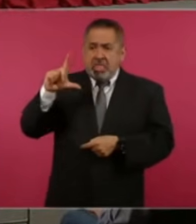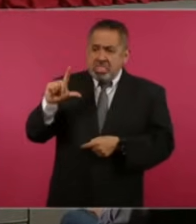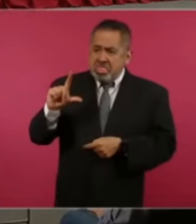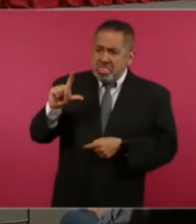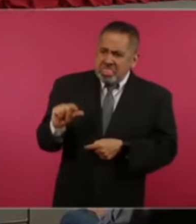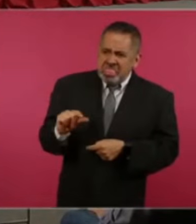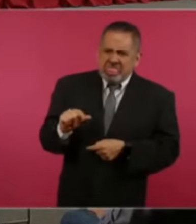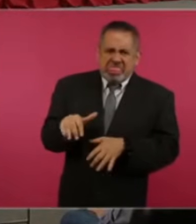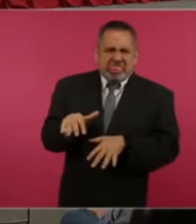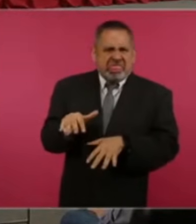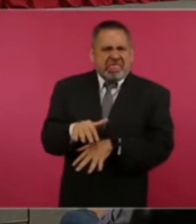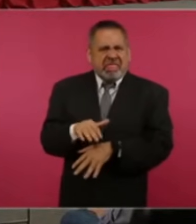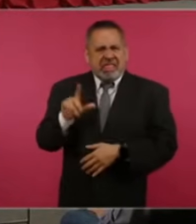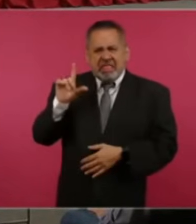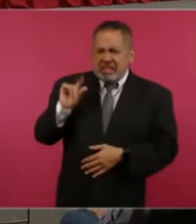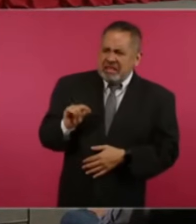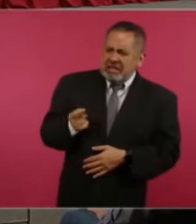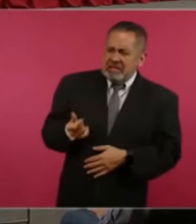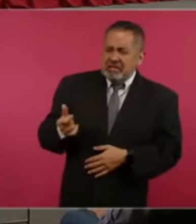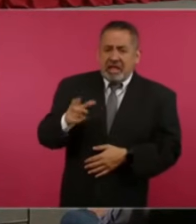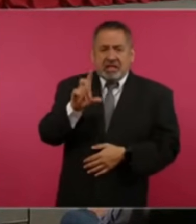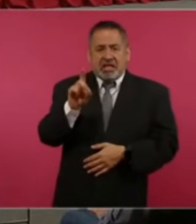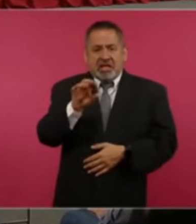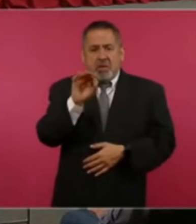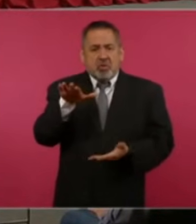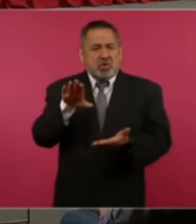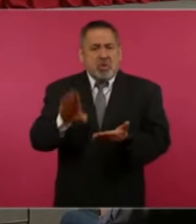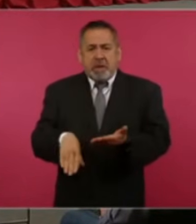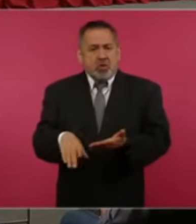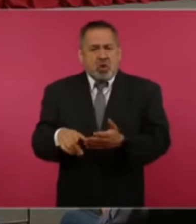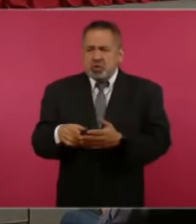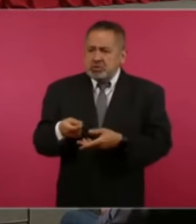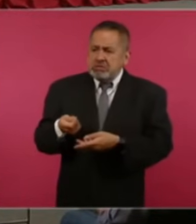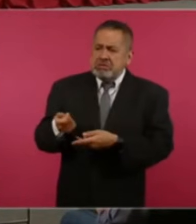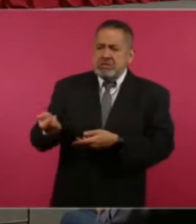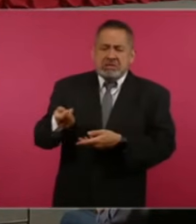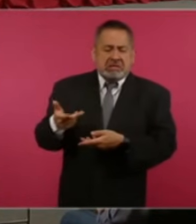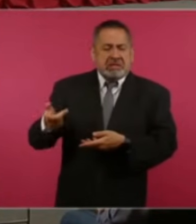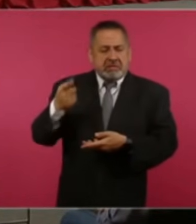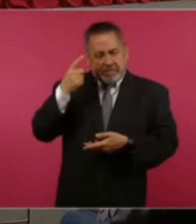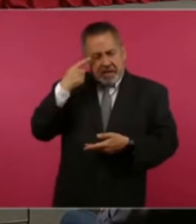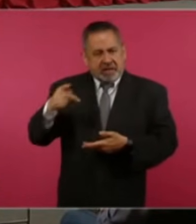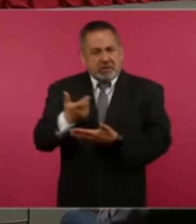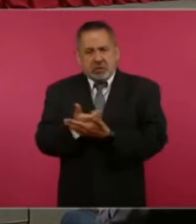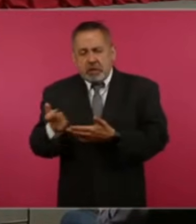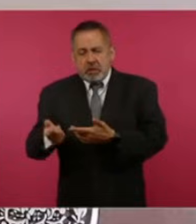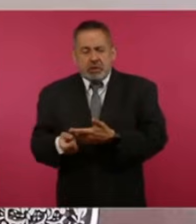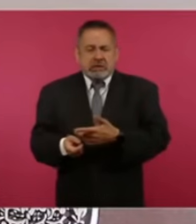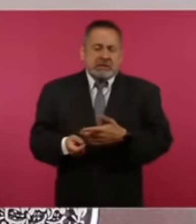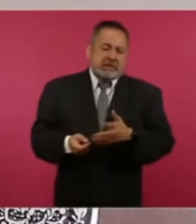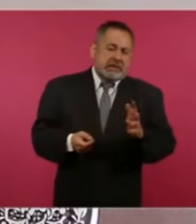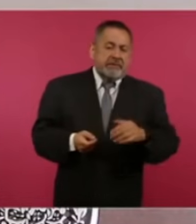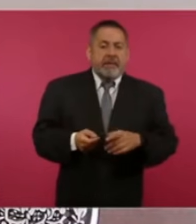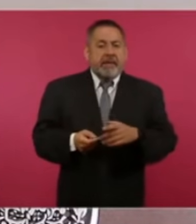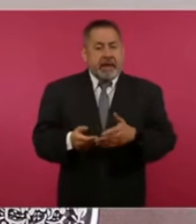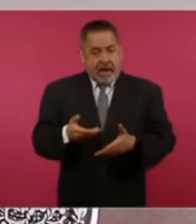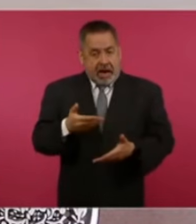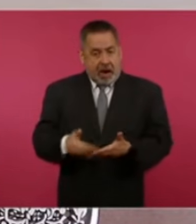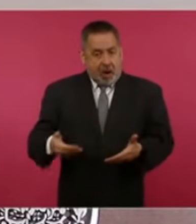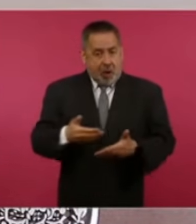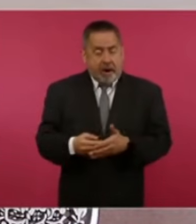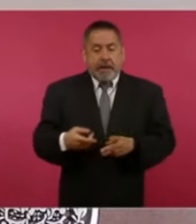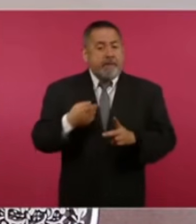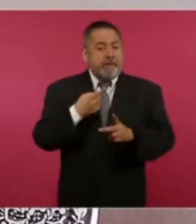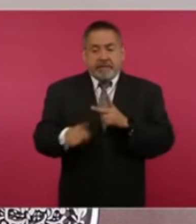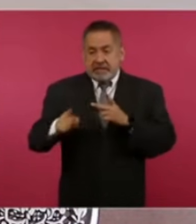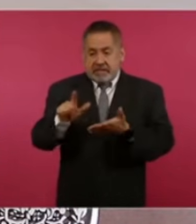con niveles inferiores al 30% del último salario. Pero además, hoy que entra en